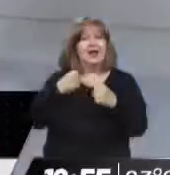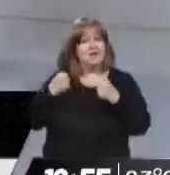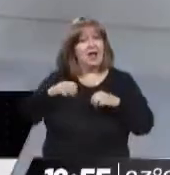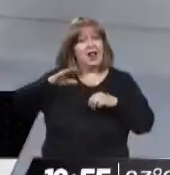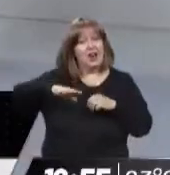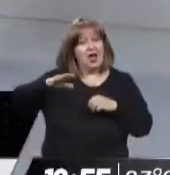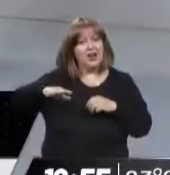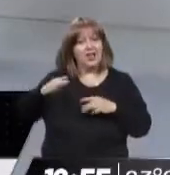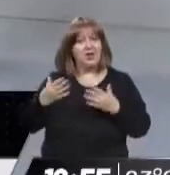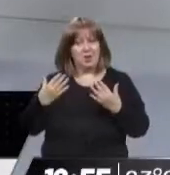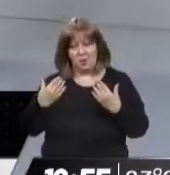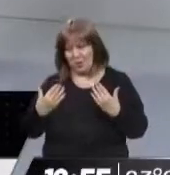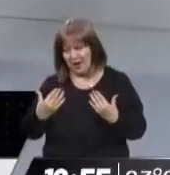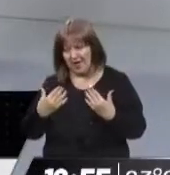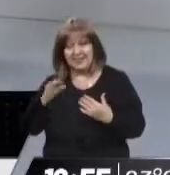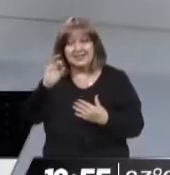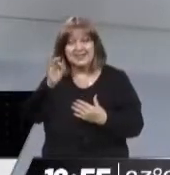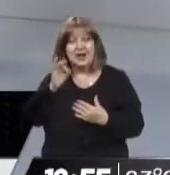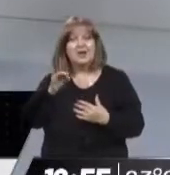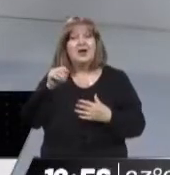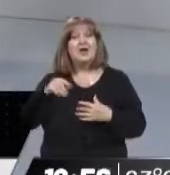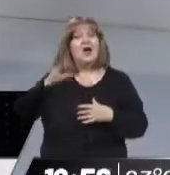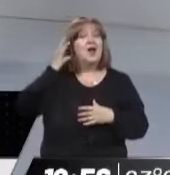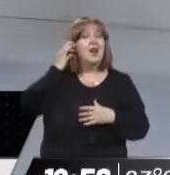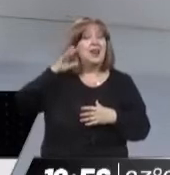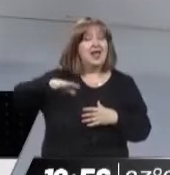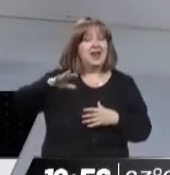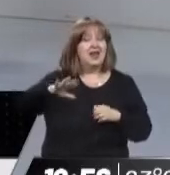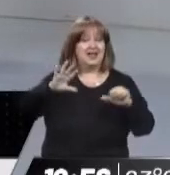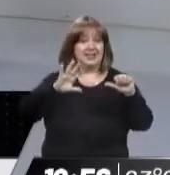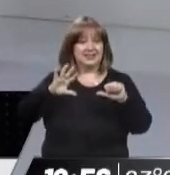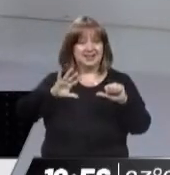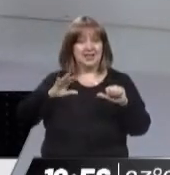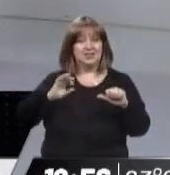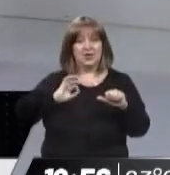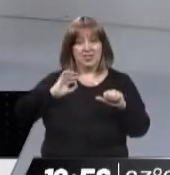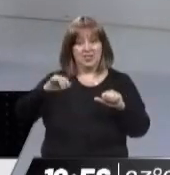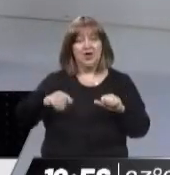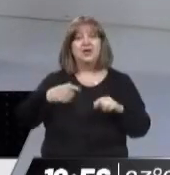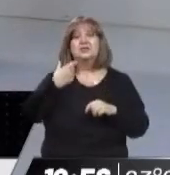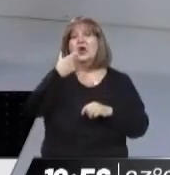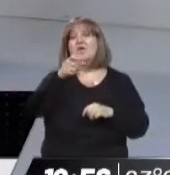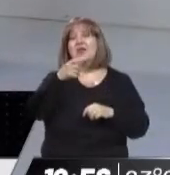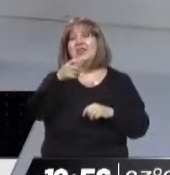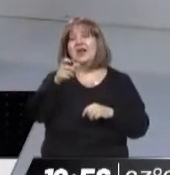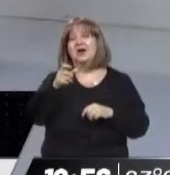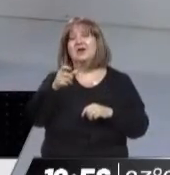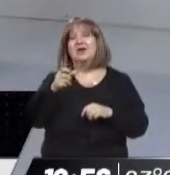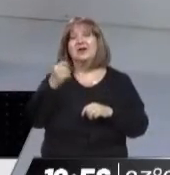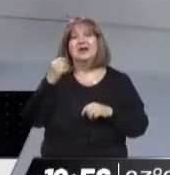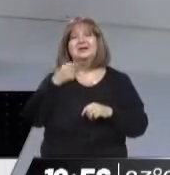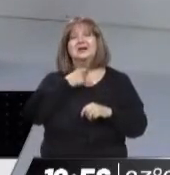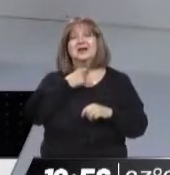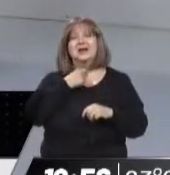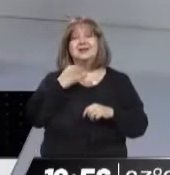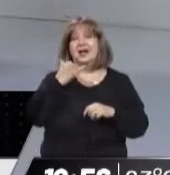chicos tienen muchas herramientas para esto. Y es por eso que una nena de sexto grado hizo un video, porque ella quiere ser youtuber. Ah.